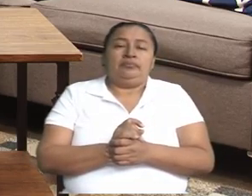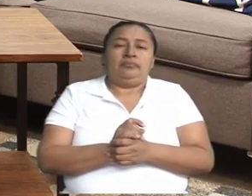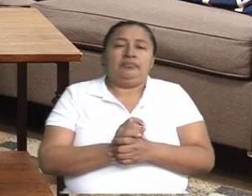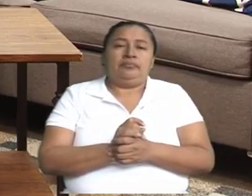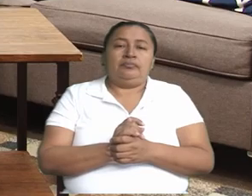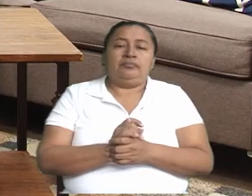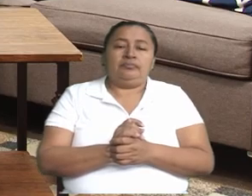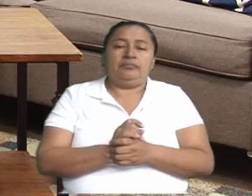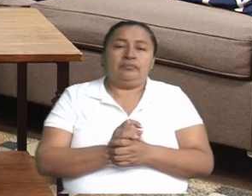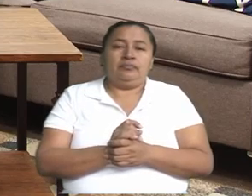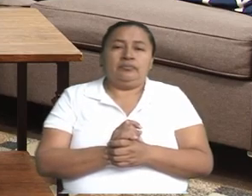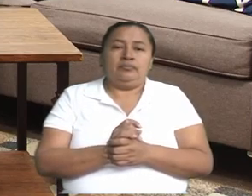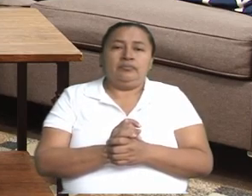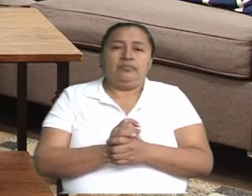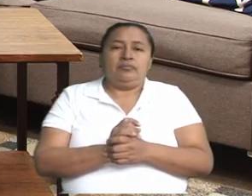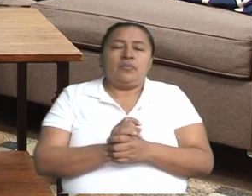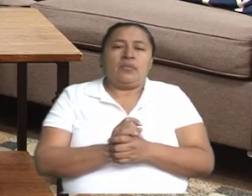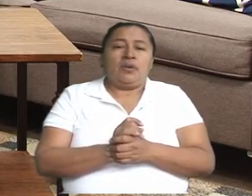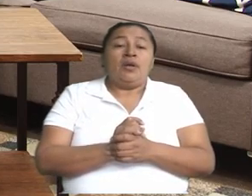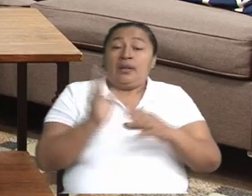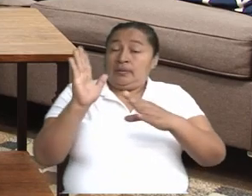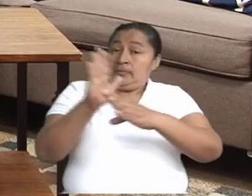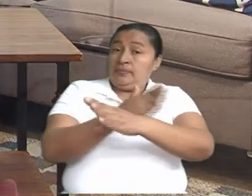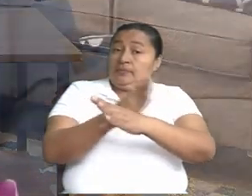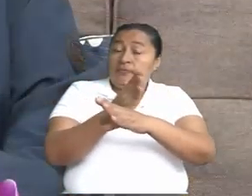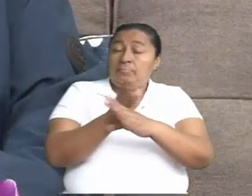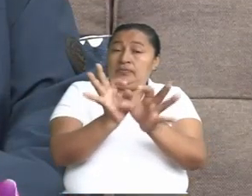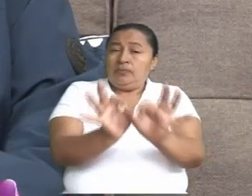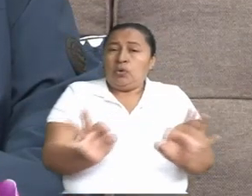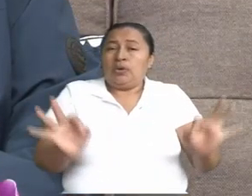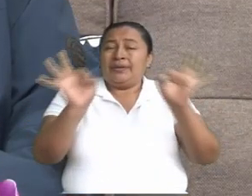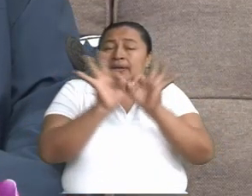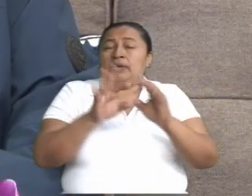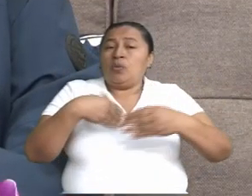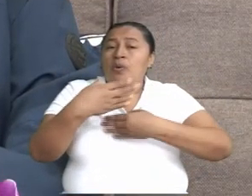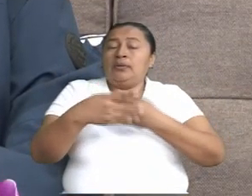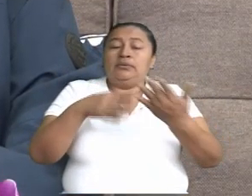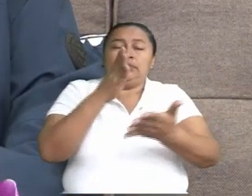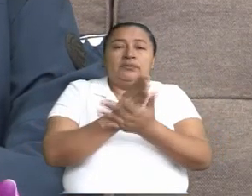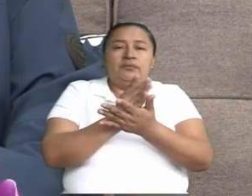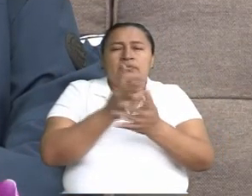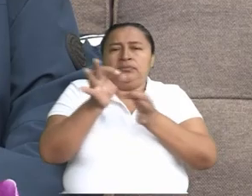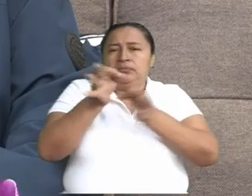La diferencia fue importante a la hora de las definiciones.